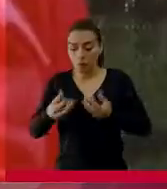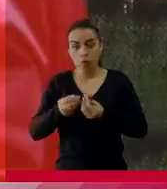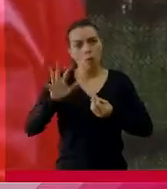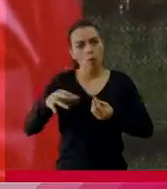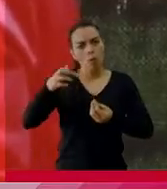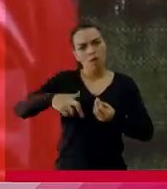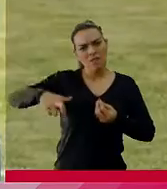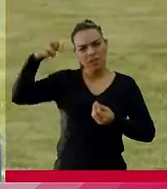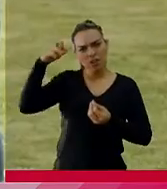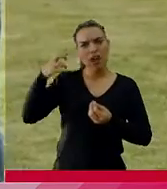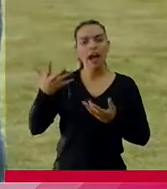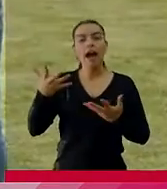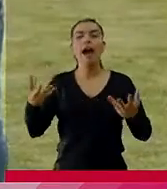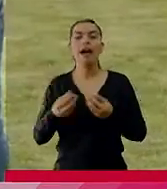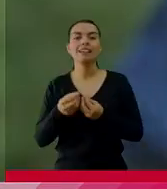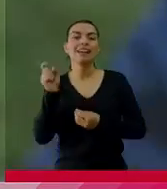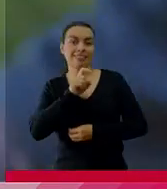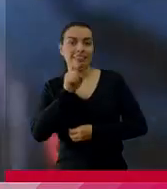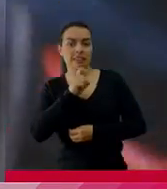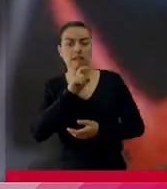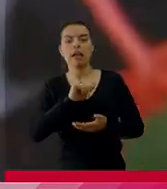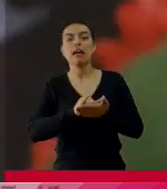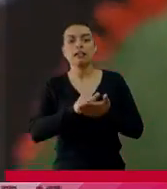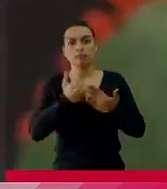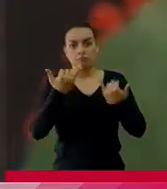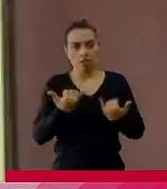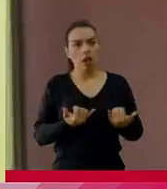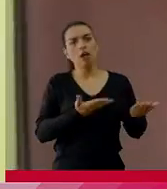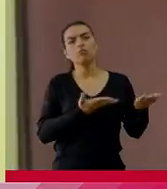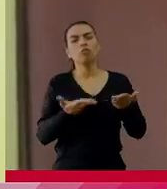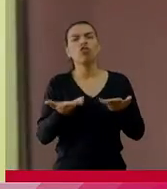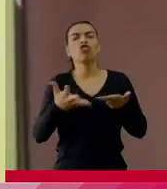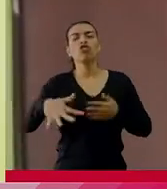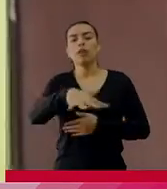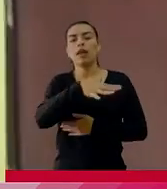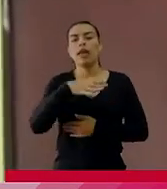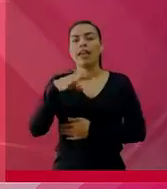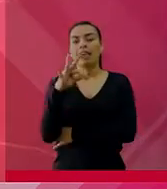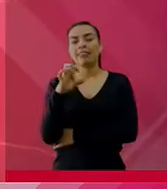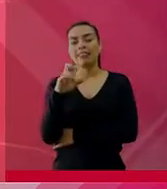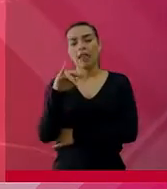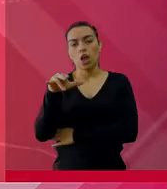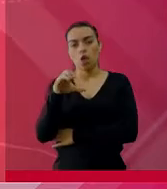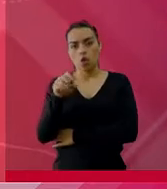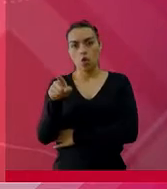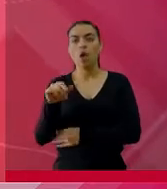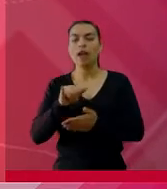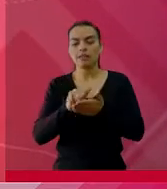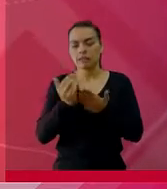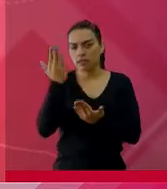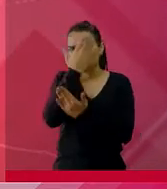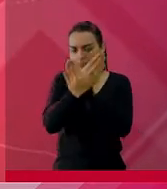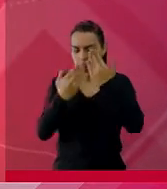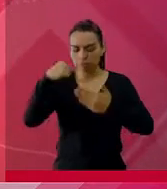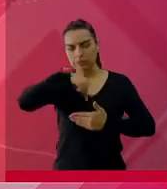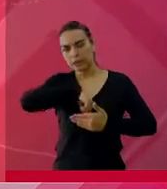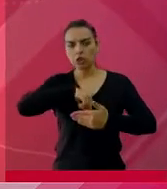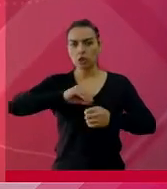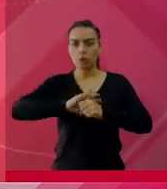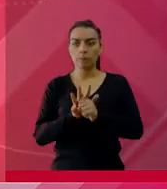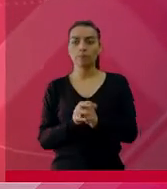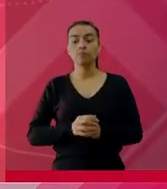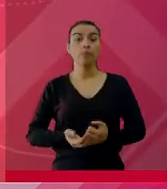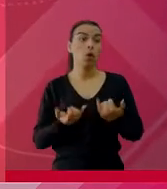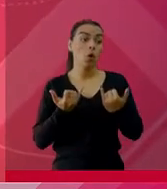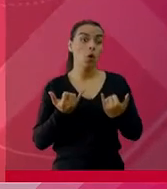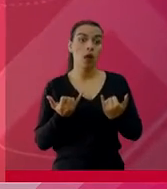santafé y regresaron a la sede de entrenamientos intenso para la toma de las pruebas covite giovanna esperando que yo salga todavía en